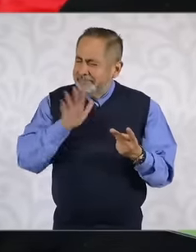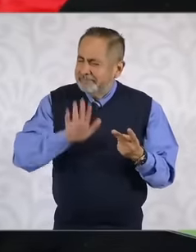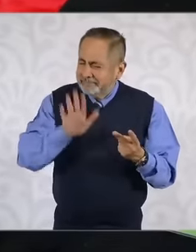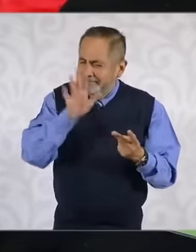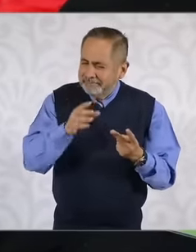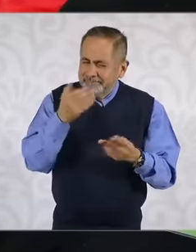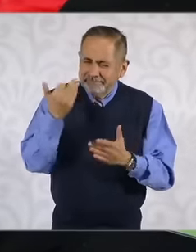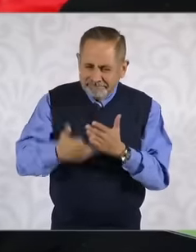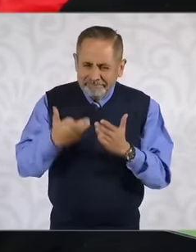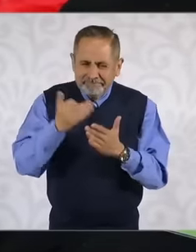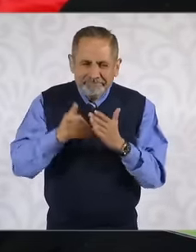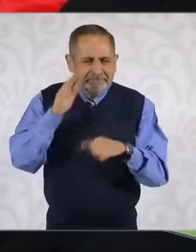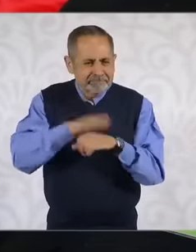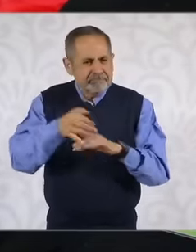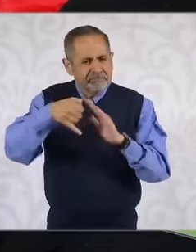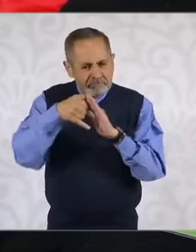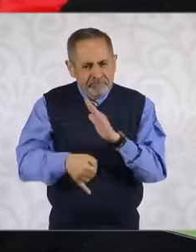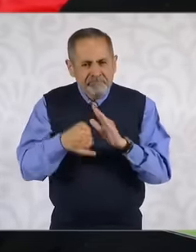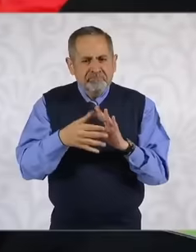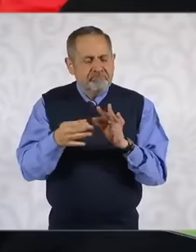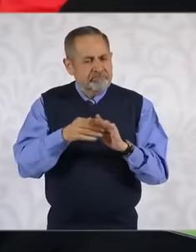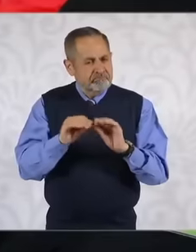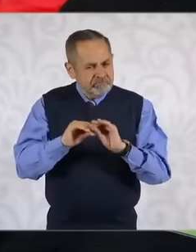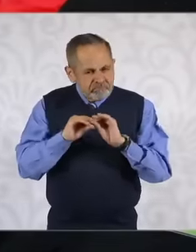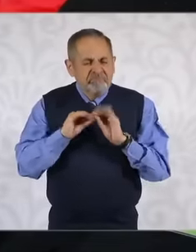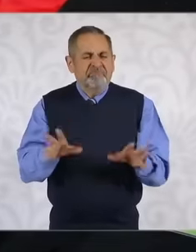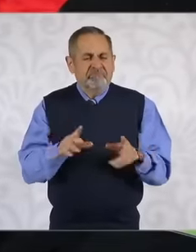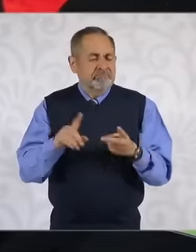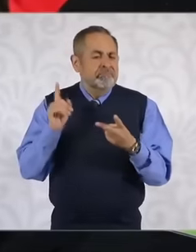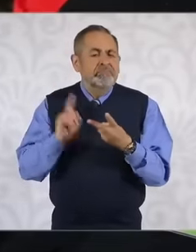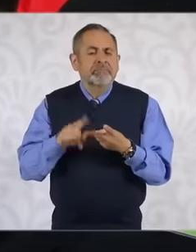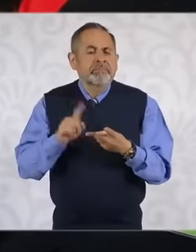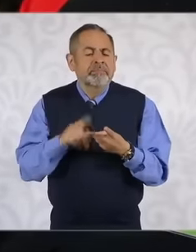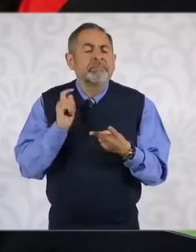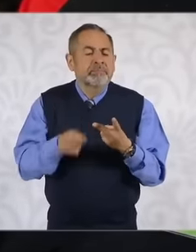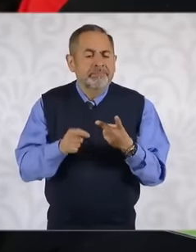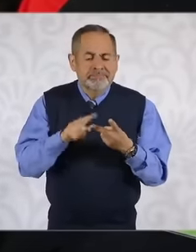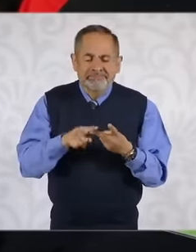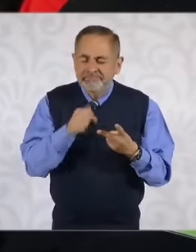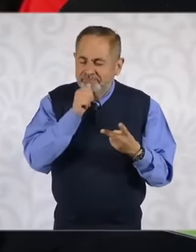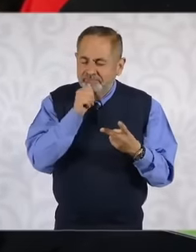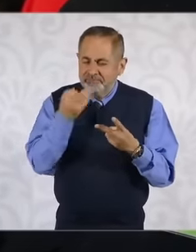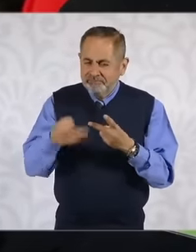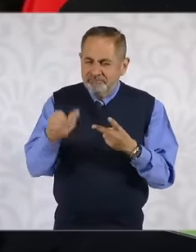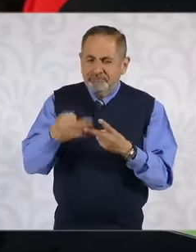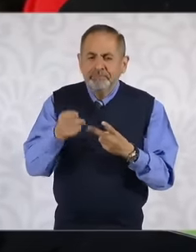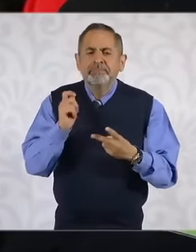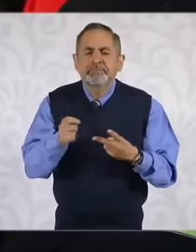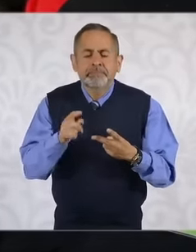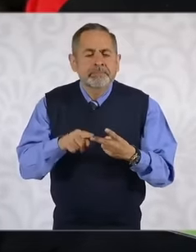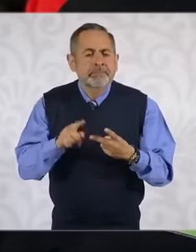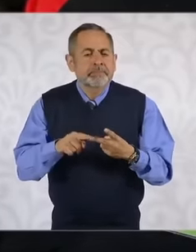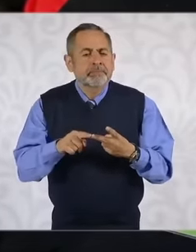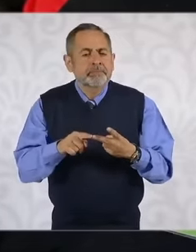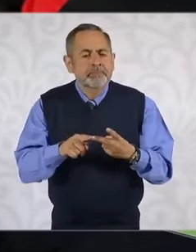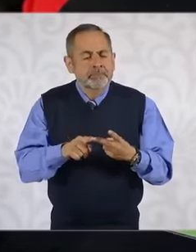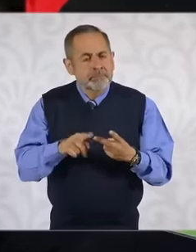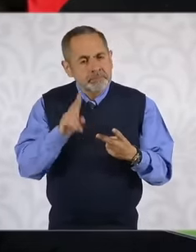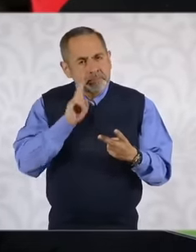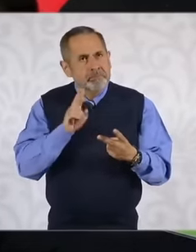ha abordado de una manera un poco más profunda es justamente el